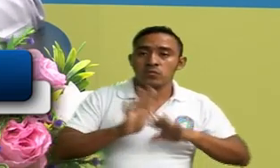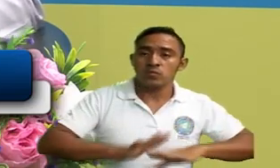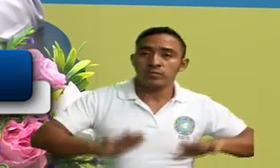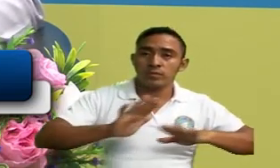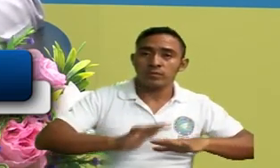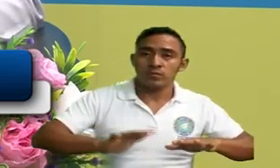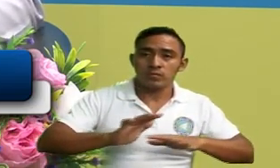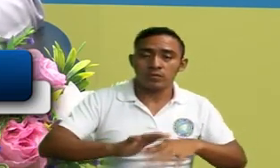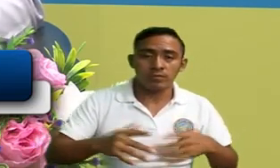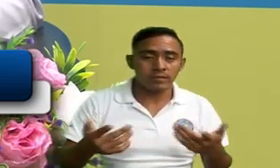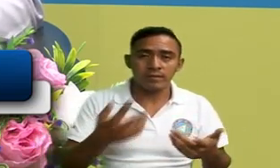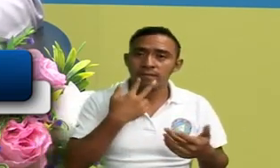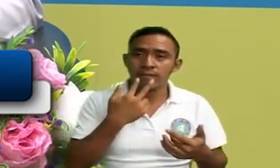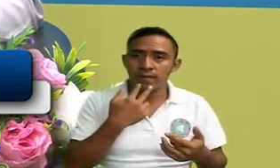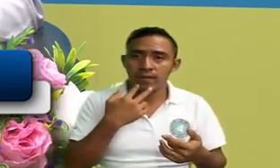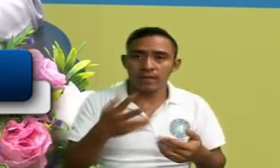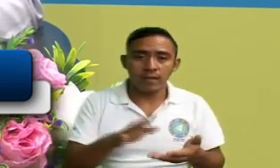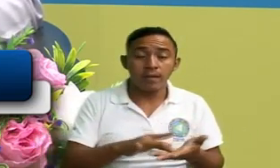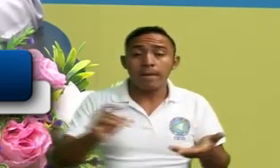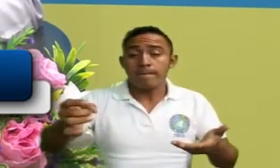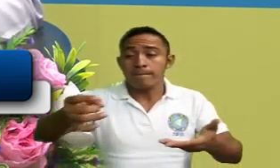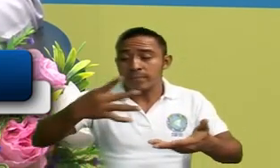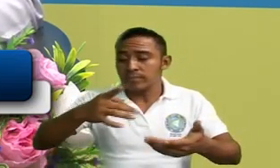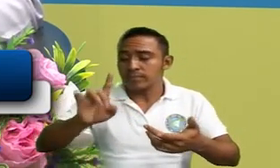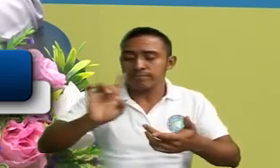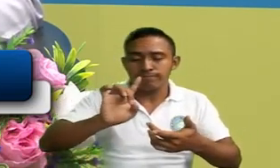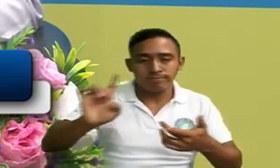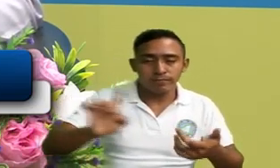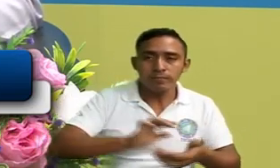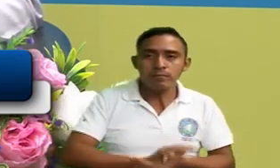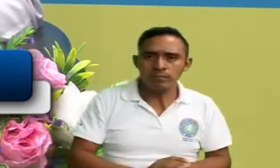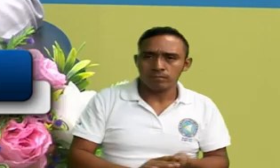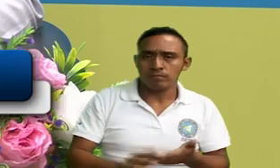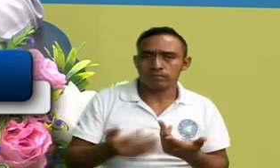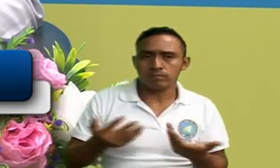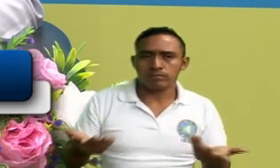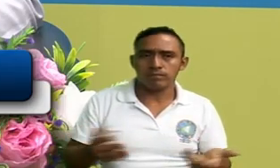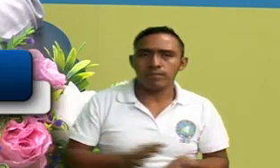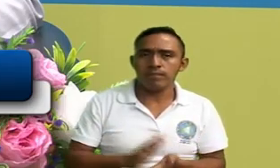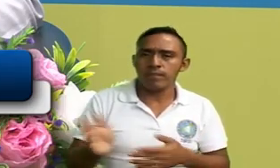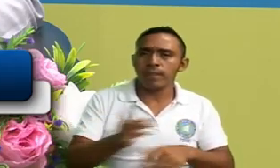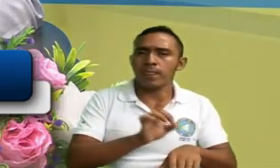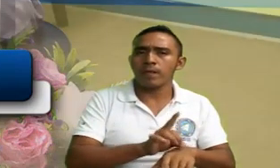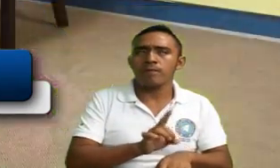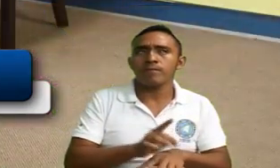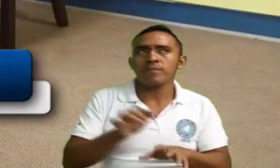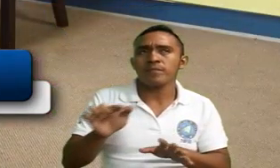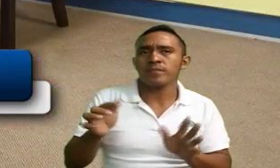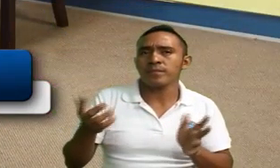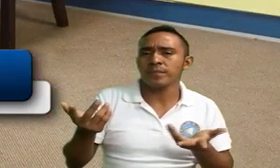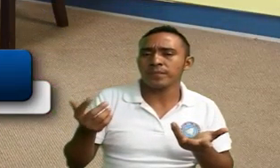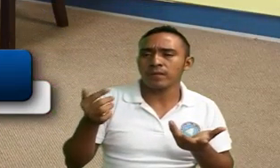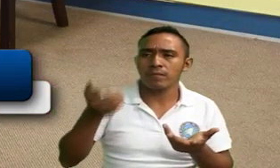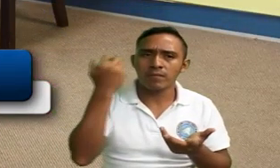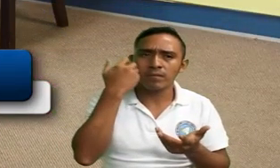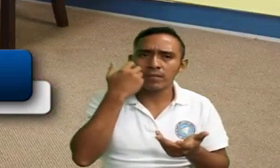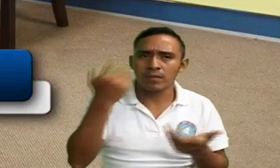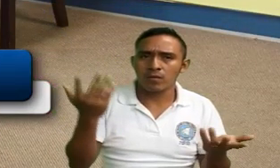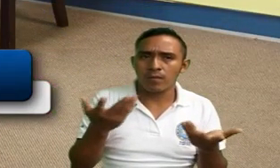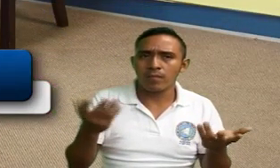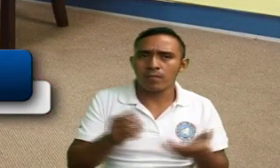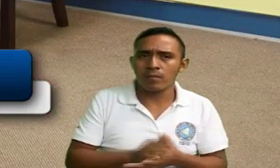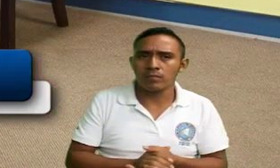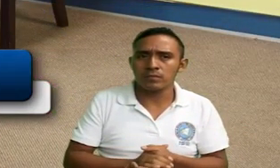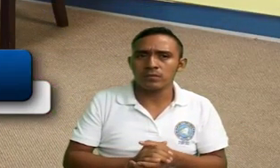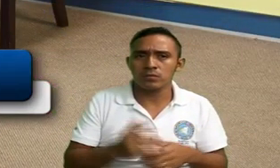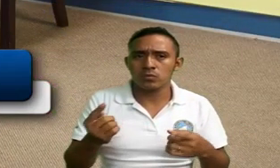O sea, no requieren de una terapia agresiva como tal. Responden muy bien. Doctora, como otros padecimientos, ¿esta enfermedad cómo se diagnostica? Por